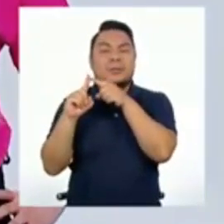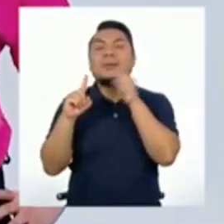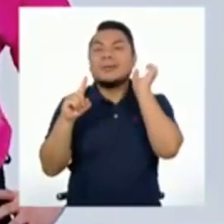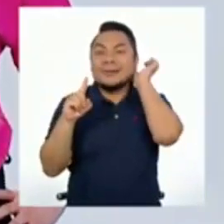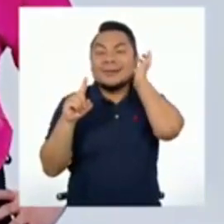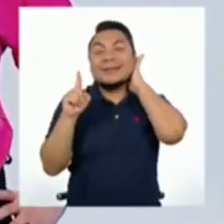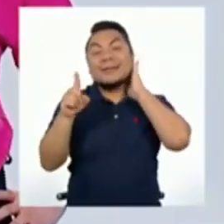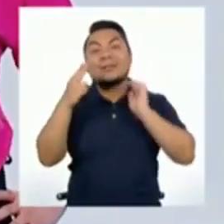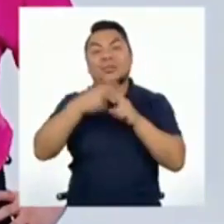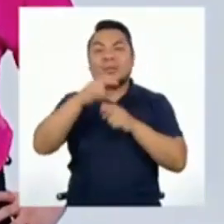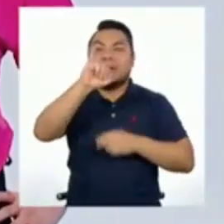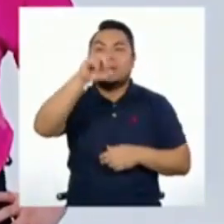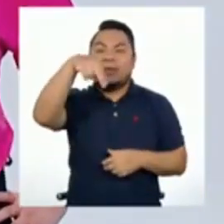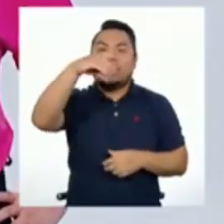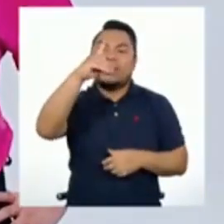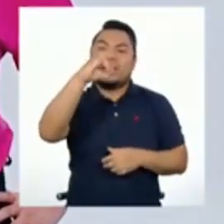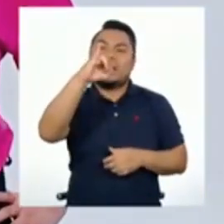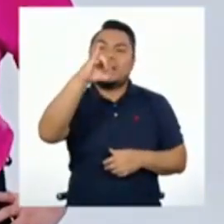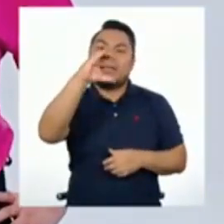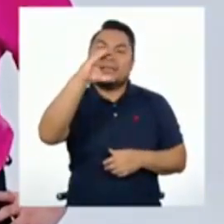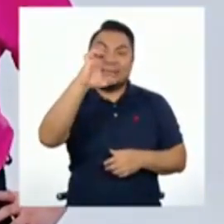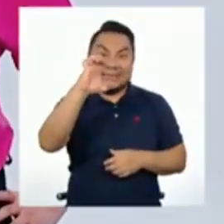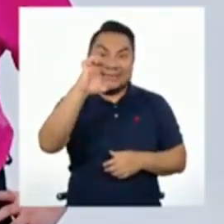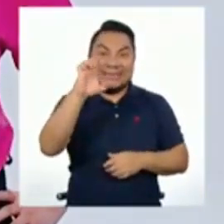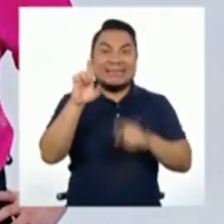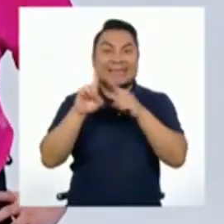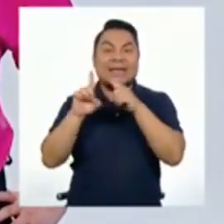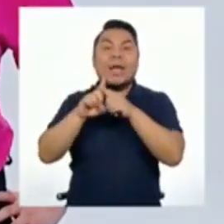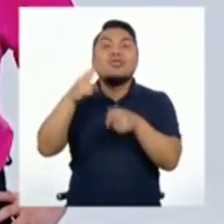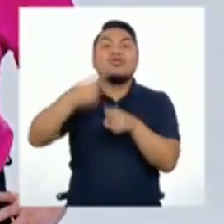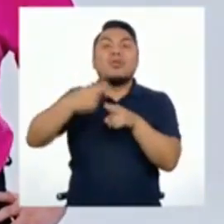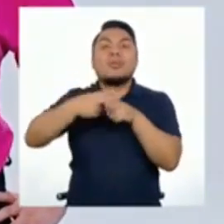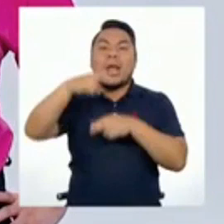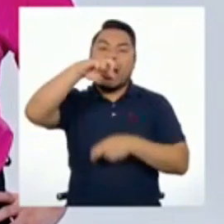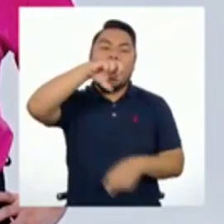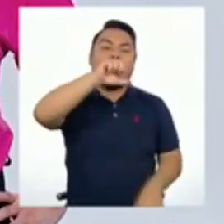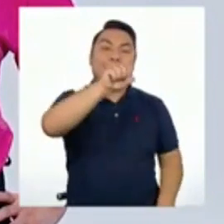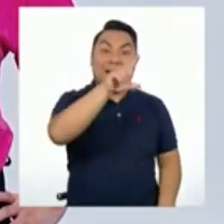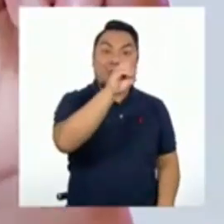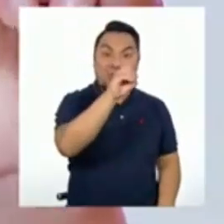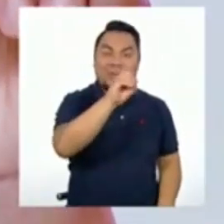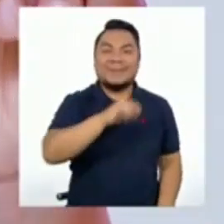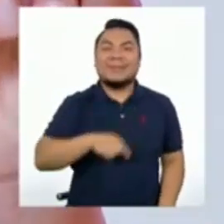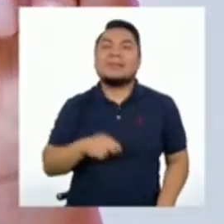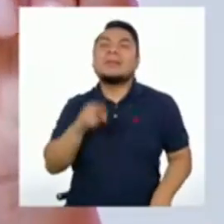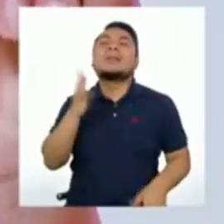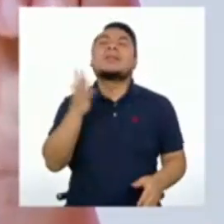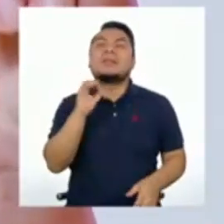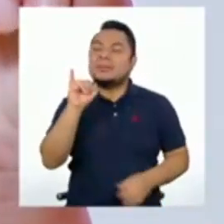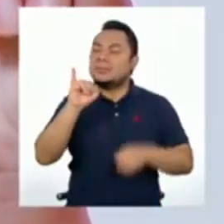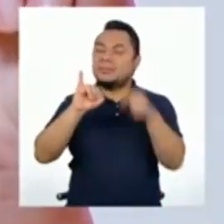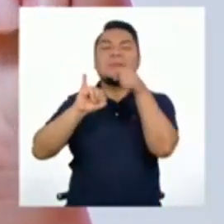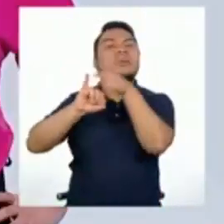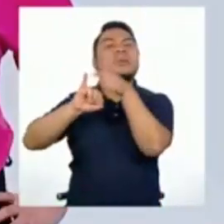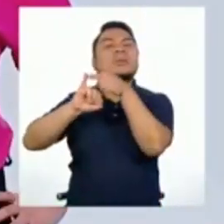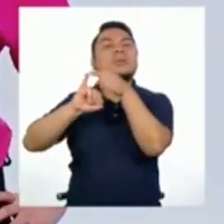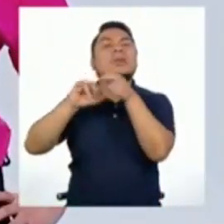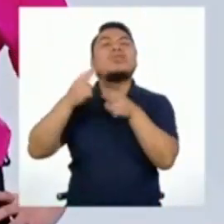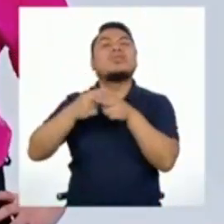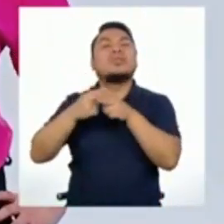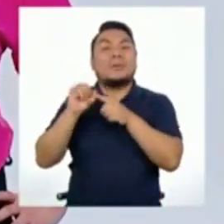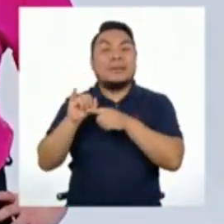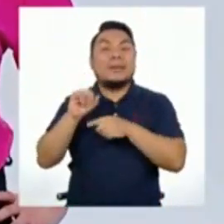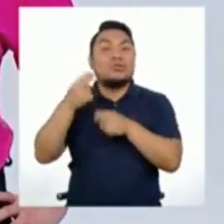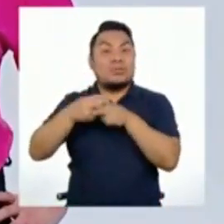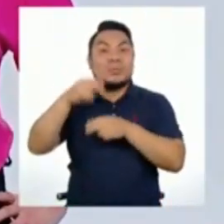Muy bien, es el índice. Lo vamos a llamar palo. ¿Y cómo se llama este otro dedo? Es